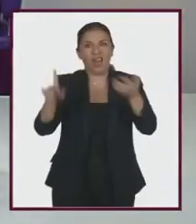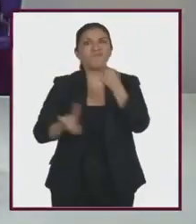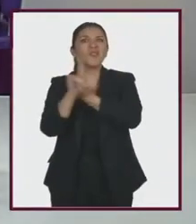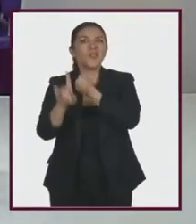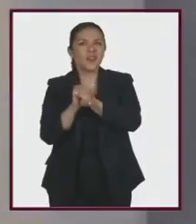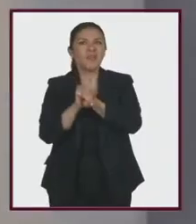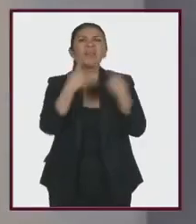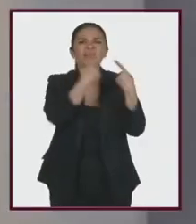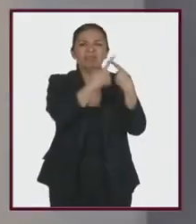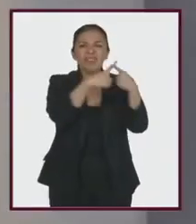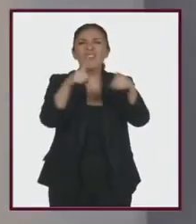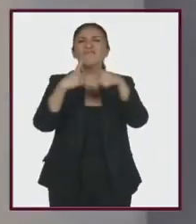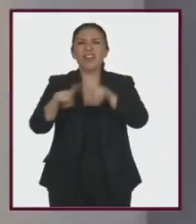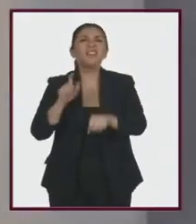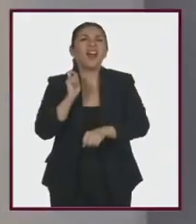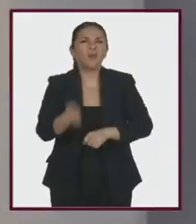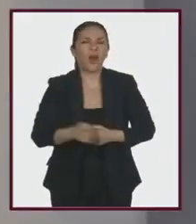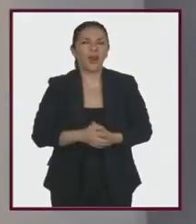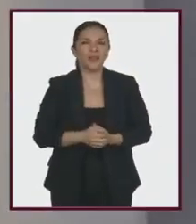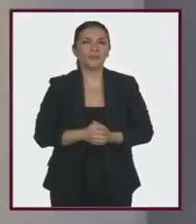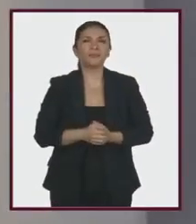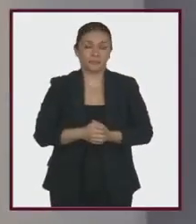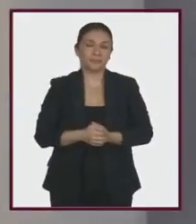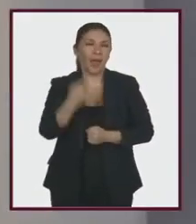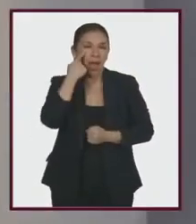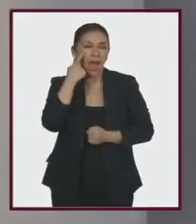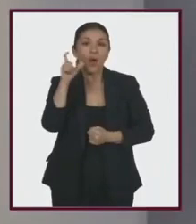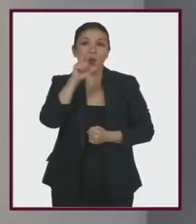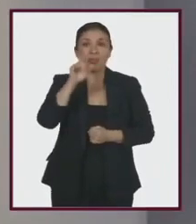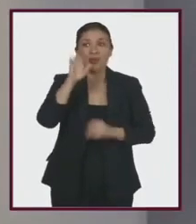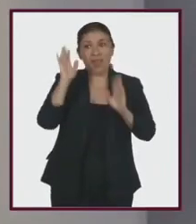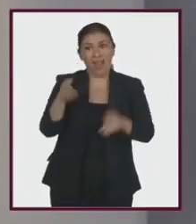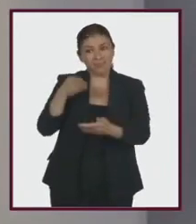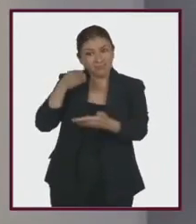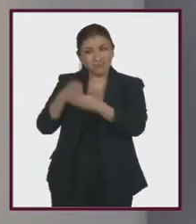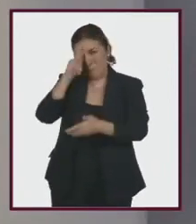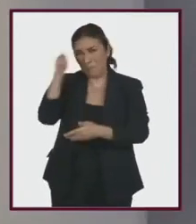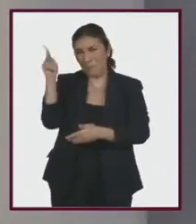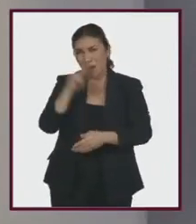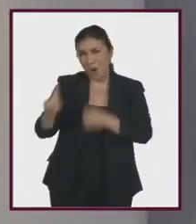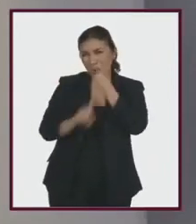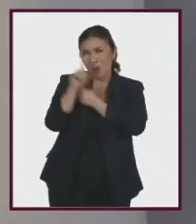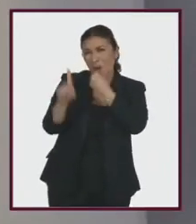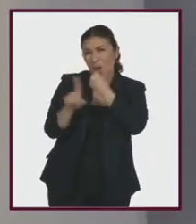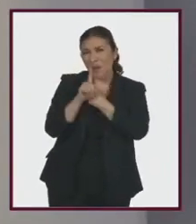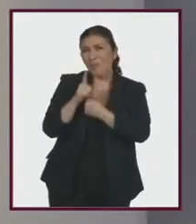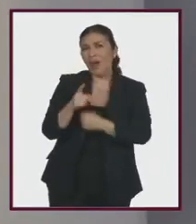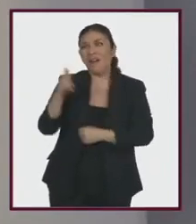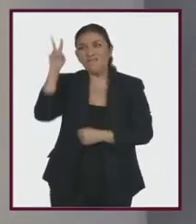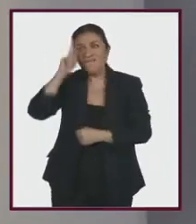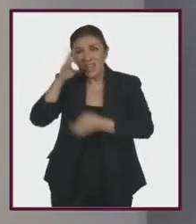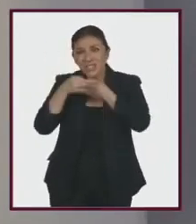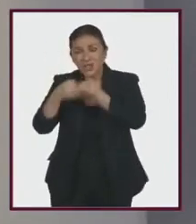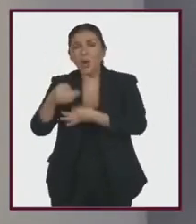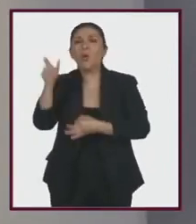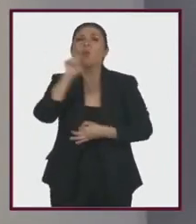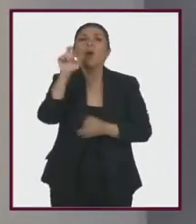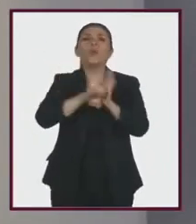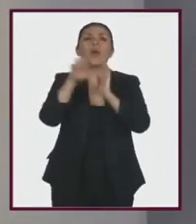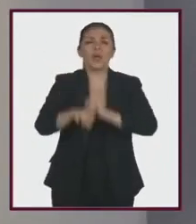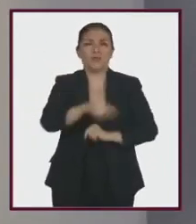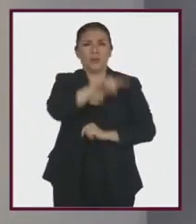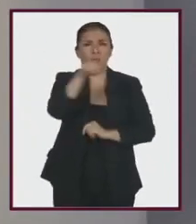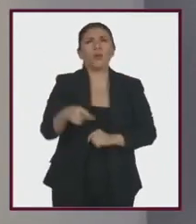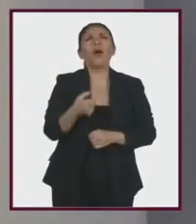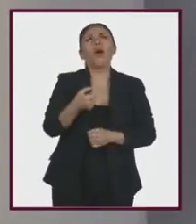problemático o uso nocivo de sustancias o patrón de uso nocivo son aquellos momentos en los que consumimos y